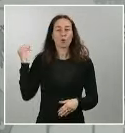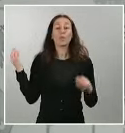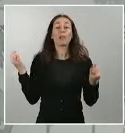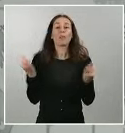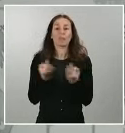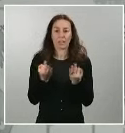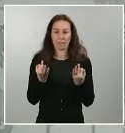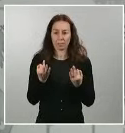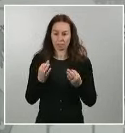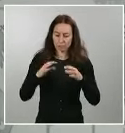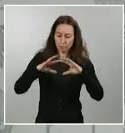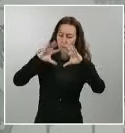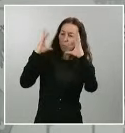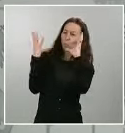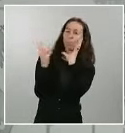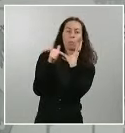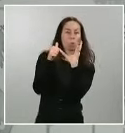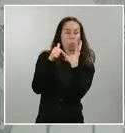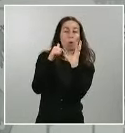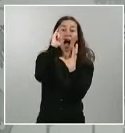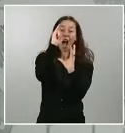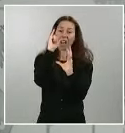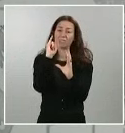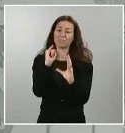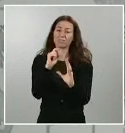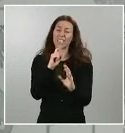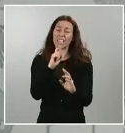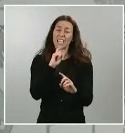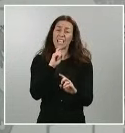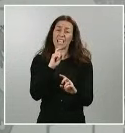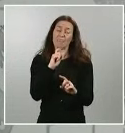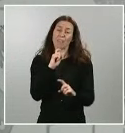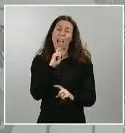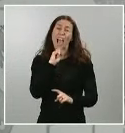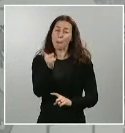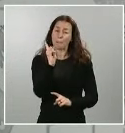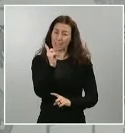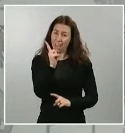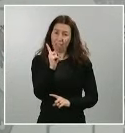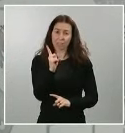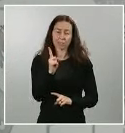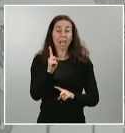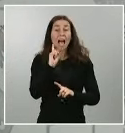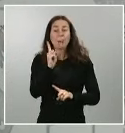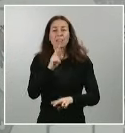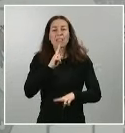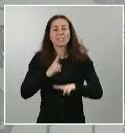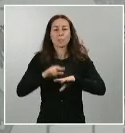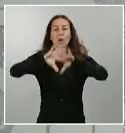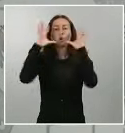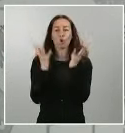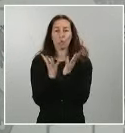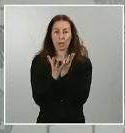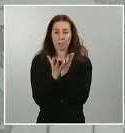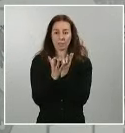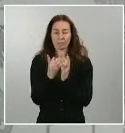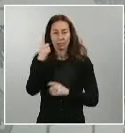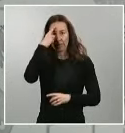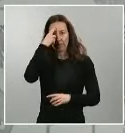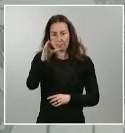enfrenta ya a amenazas globales y no tenemos mecanismos de respuesta globales a la altura de los desafíos que tenemos por delante.